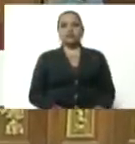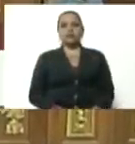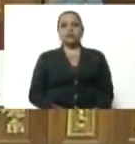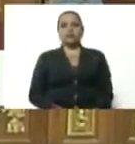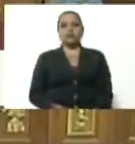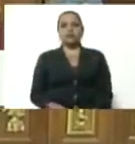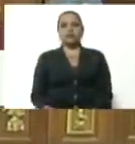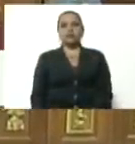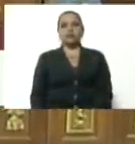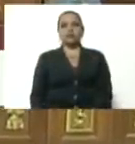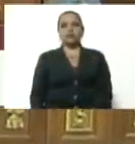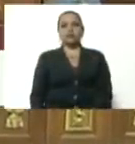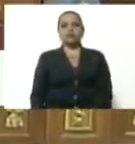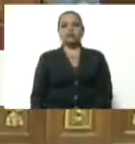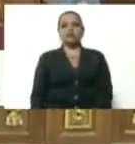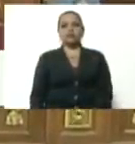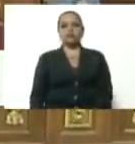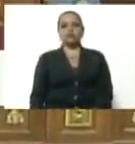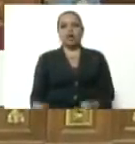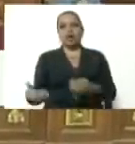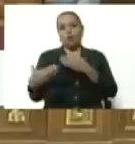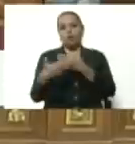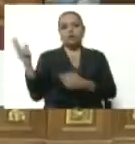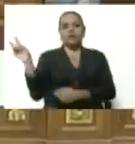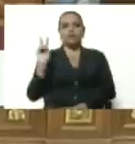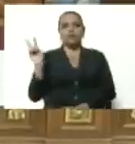Son conspiradores.